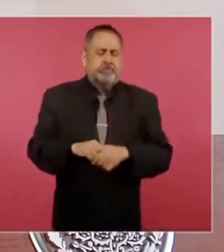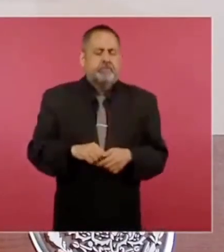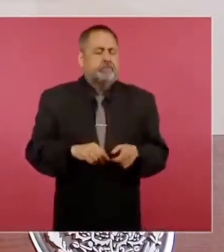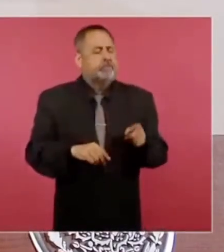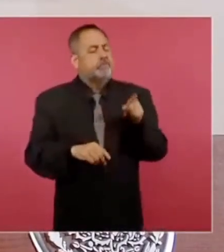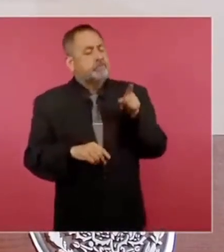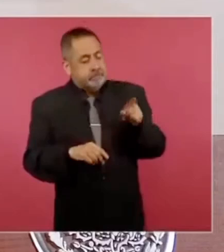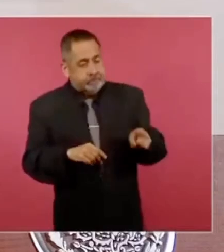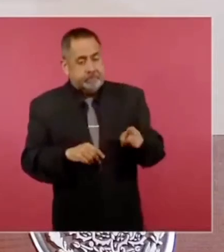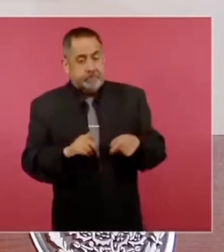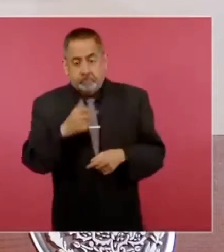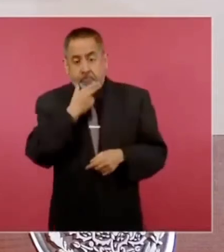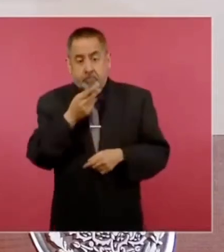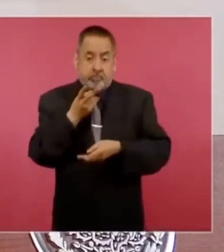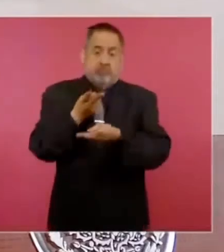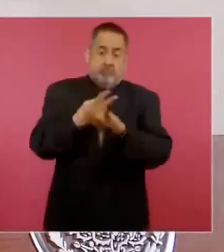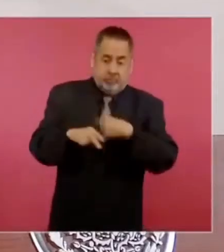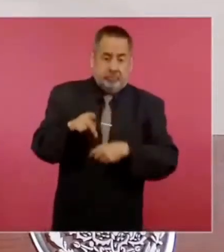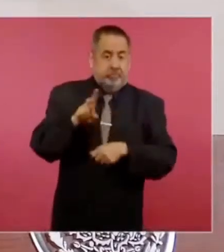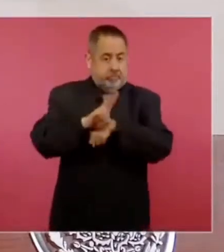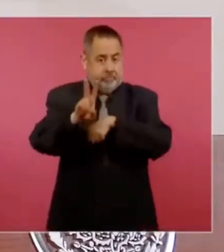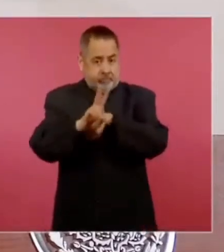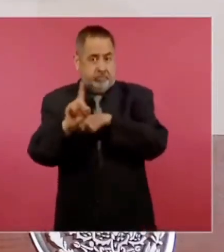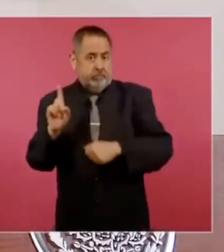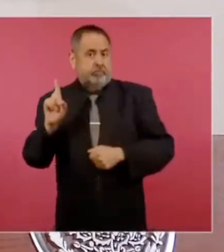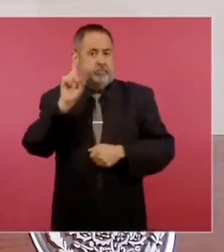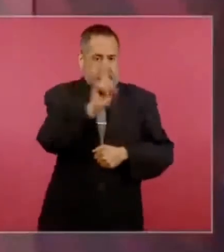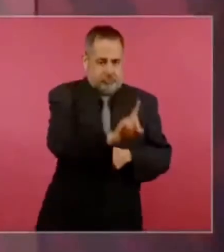Este señor Lorenzo Mendoza,